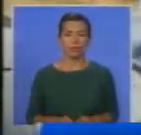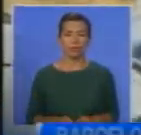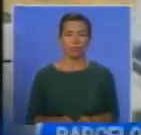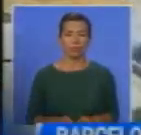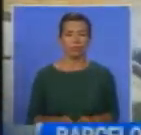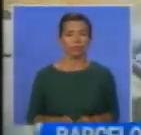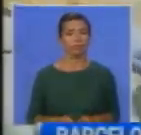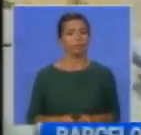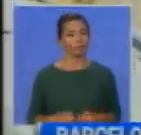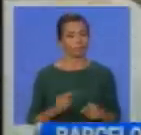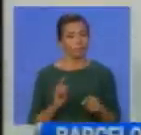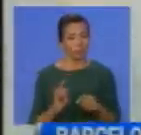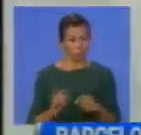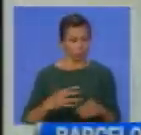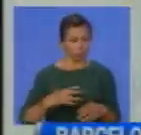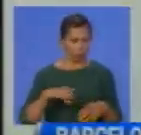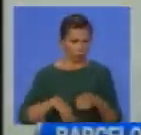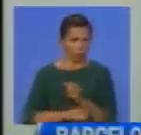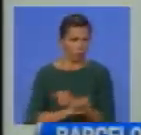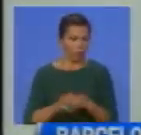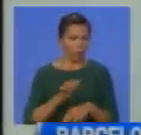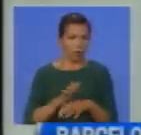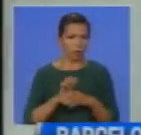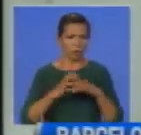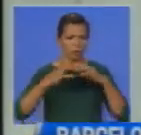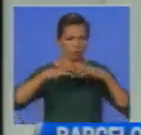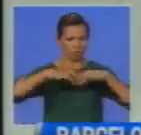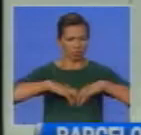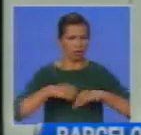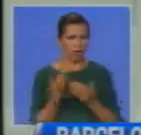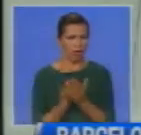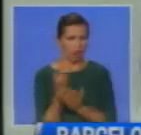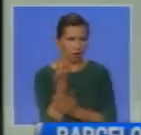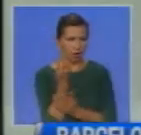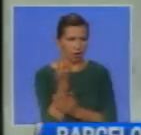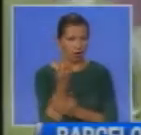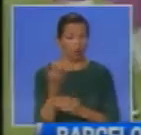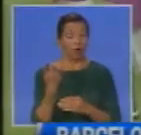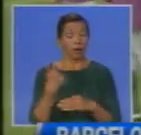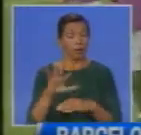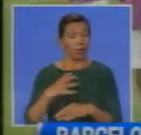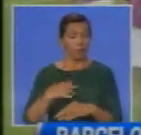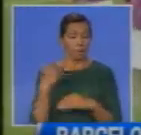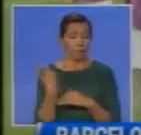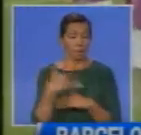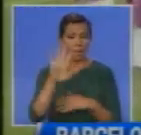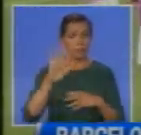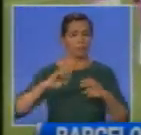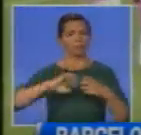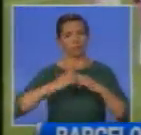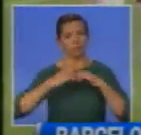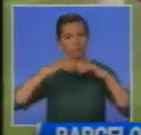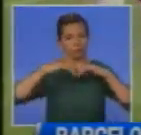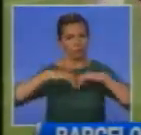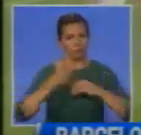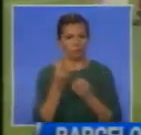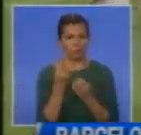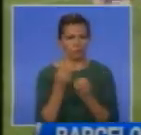Si bien la crisis económica en el fútbol ecuatoriano hoy es un factor común, en Barcelona parece haber tocado fondo. Un déficit que bordea